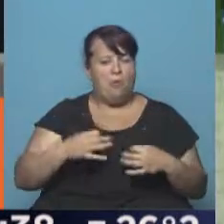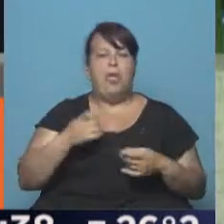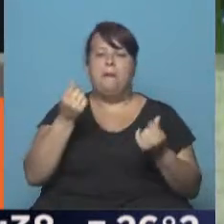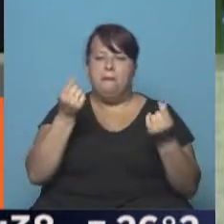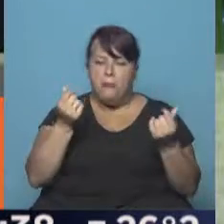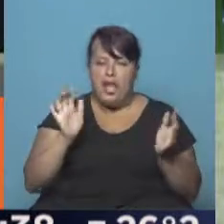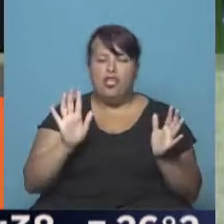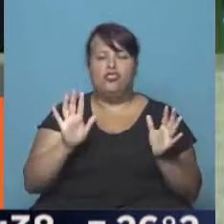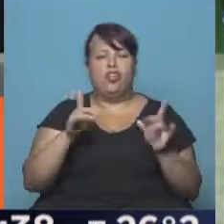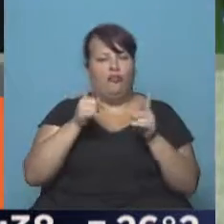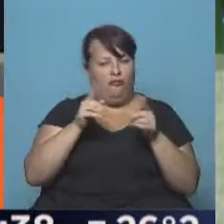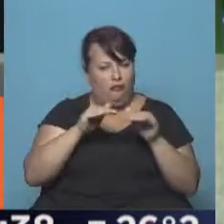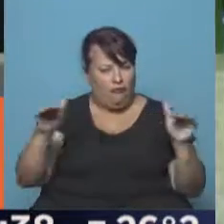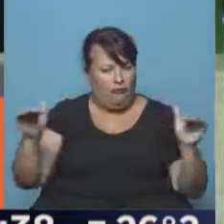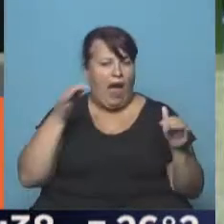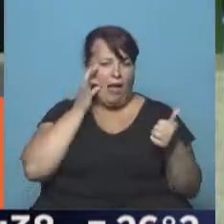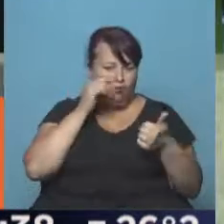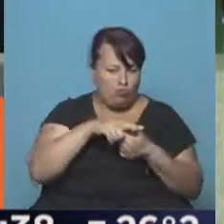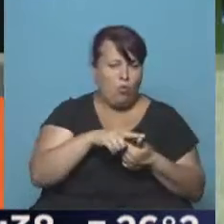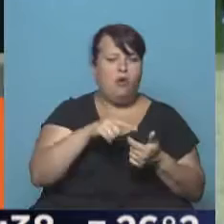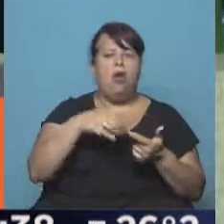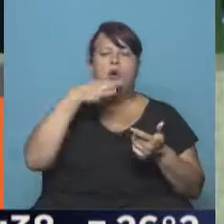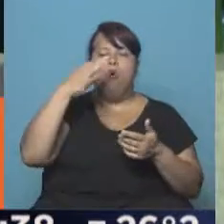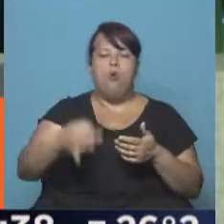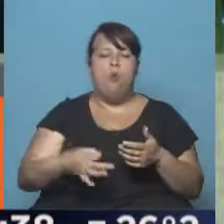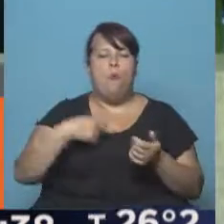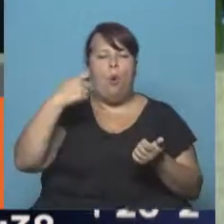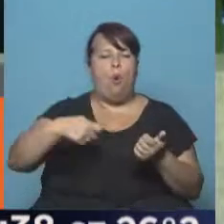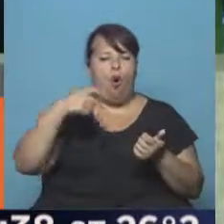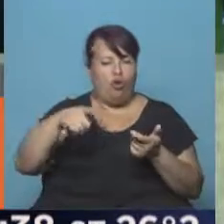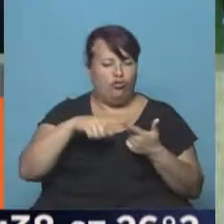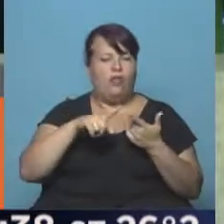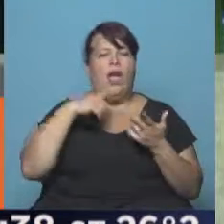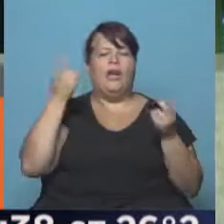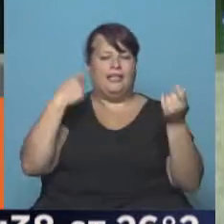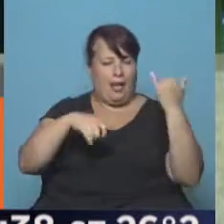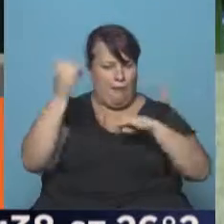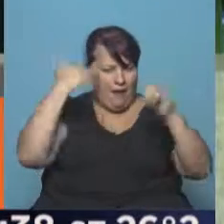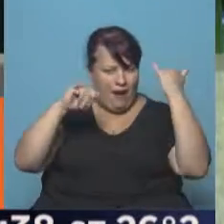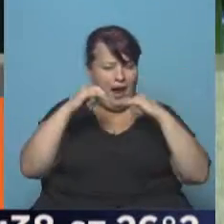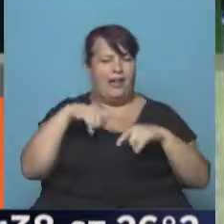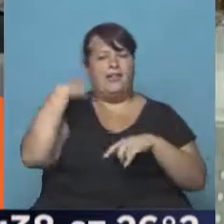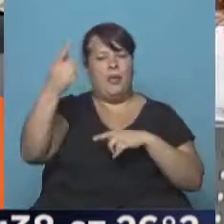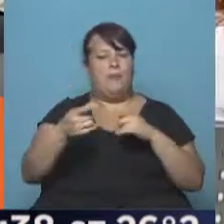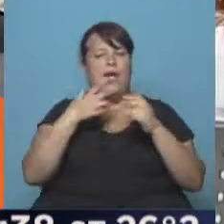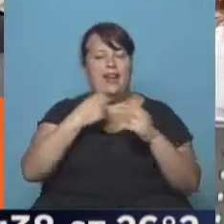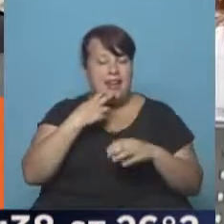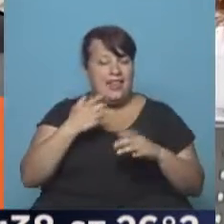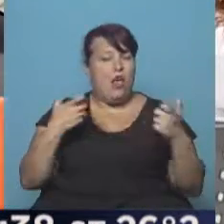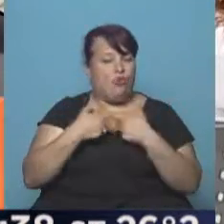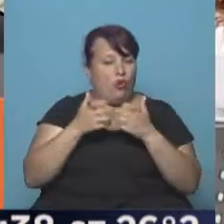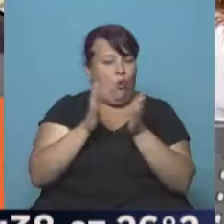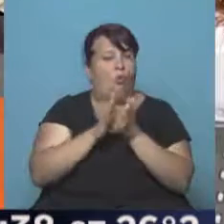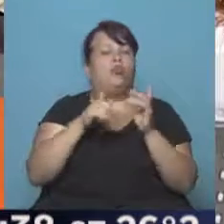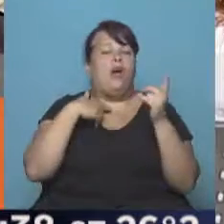precios sostenidos del azúcar se cumplió la cuota del etanol se están invirtiendo en cogeneración de energía y así podríamos